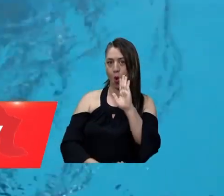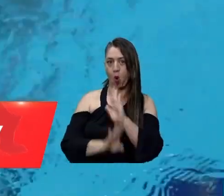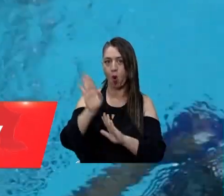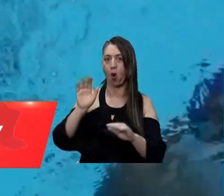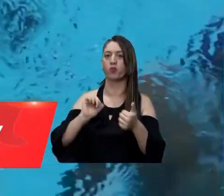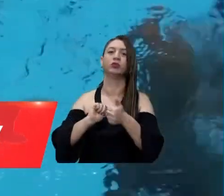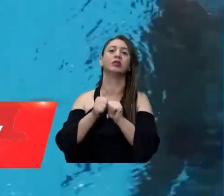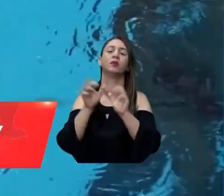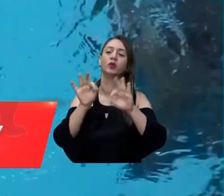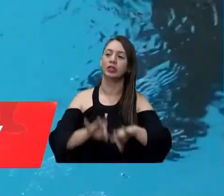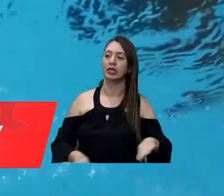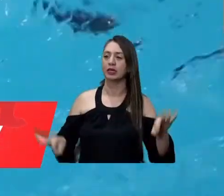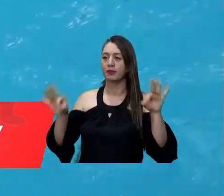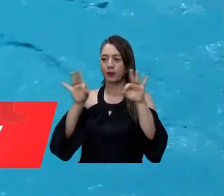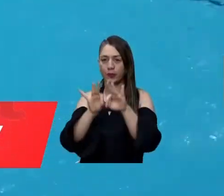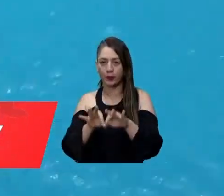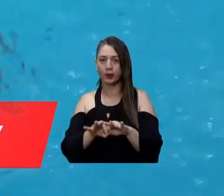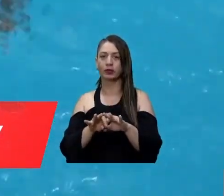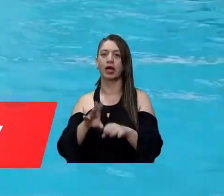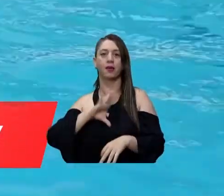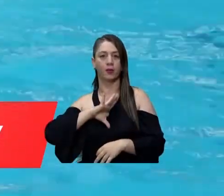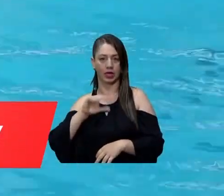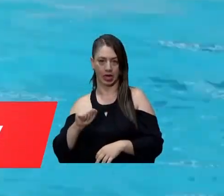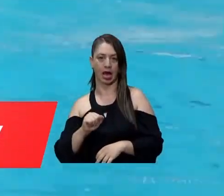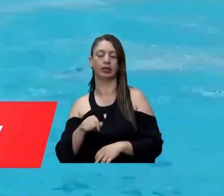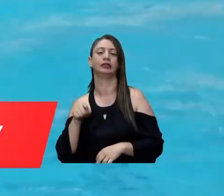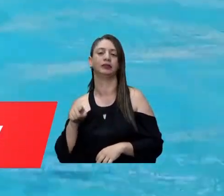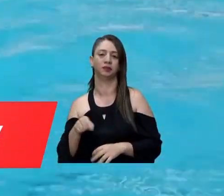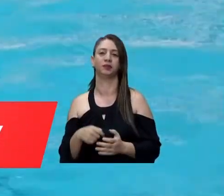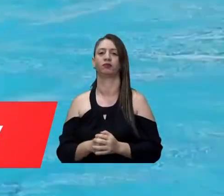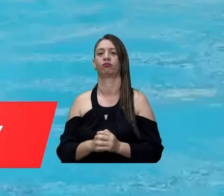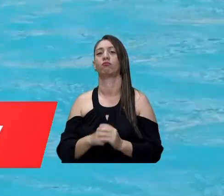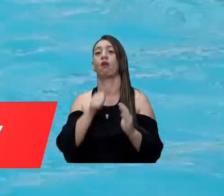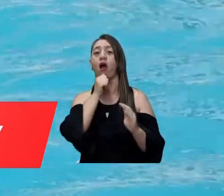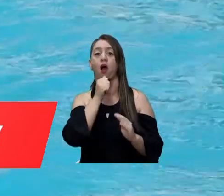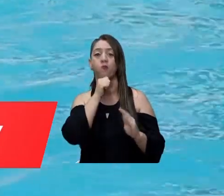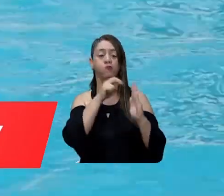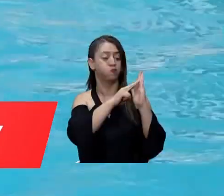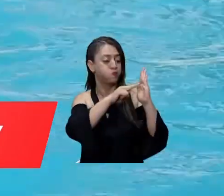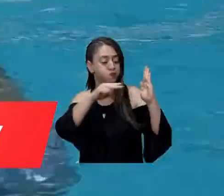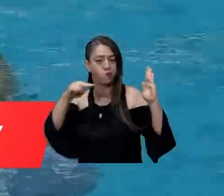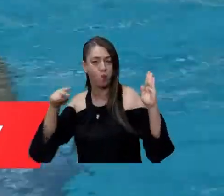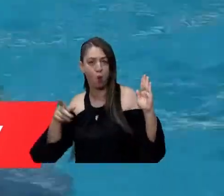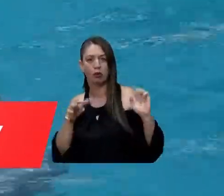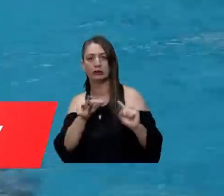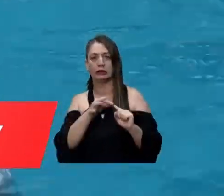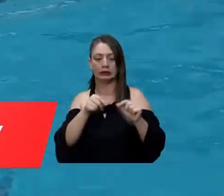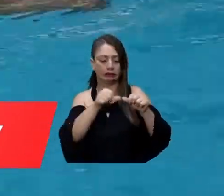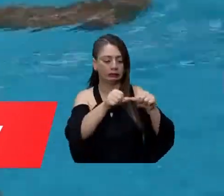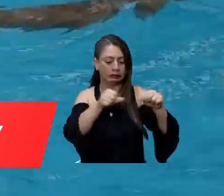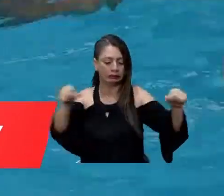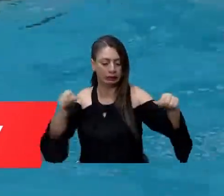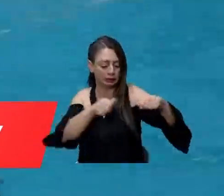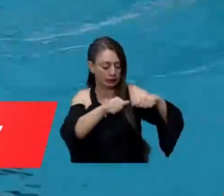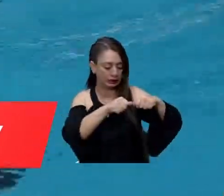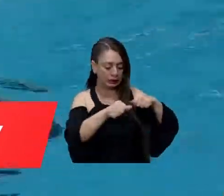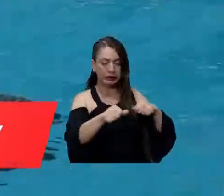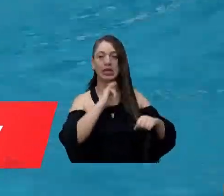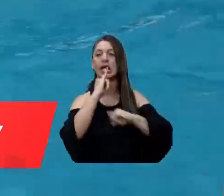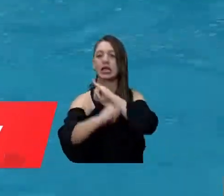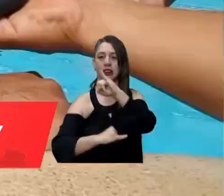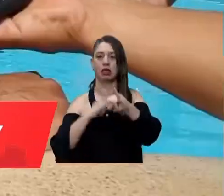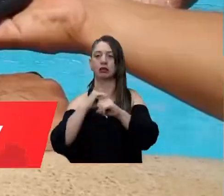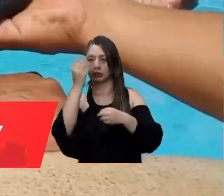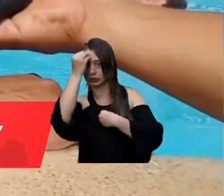deporte tan importante como lo es para la Cali Ciudad Deportiva. Complejo acuático que además cuenta con las especificaciones técnicas